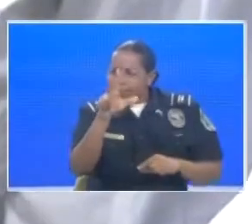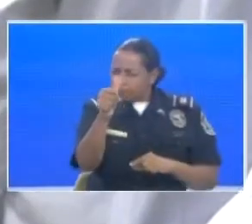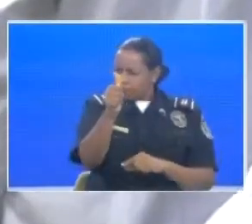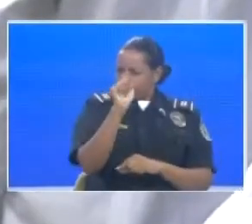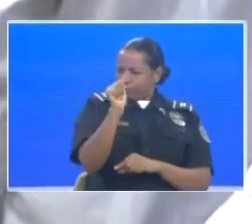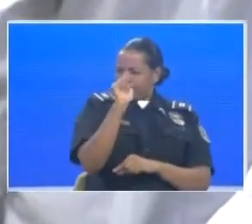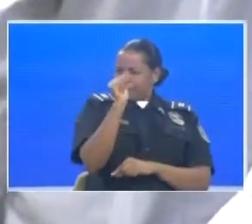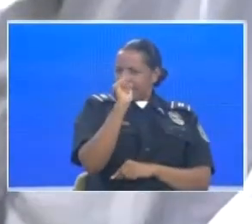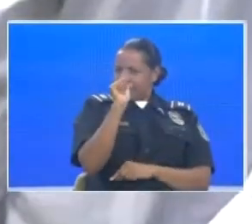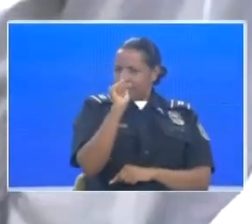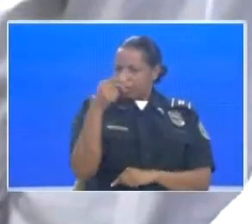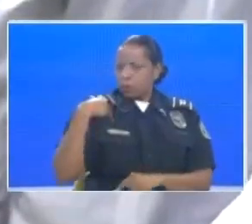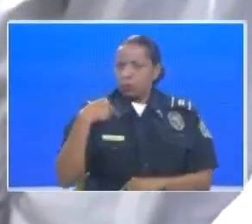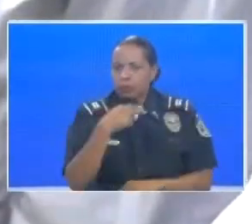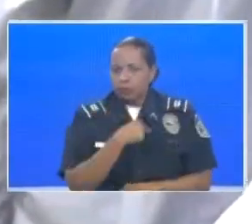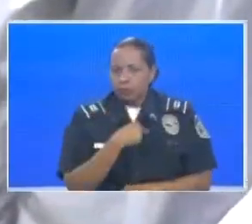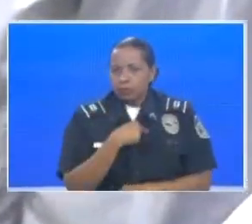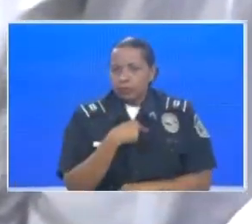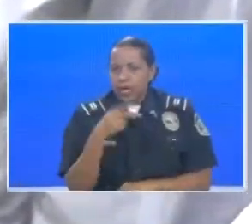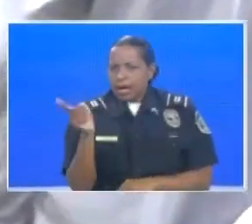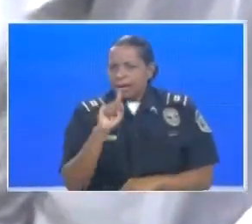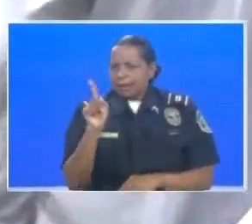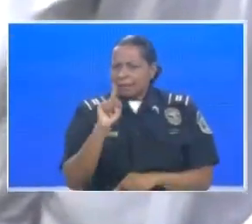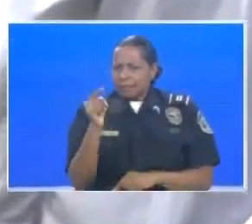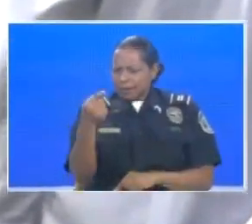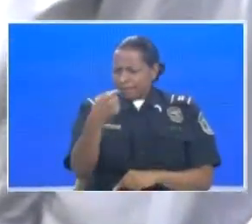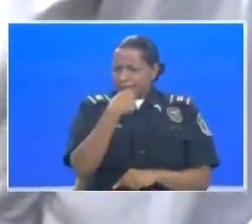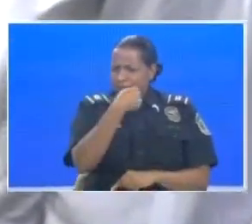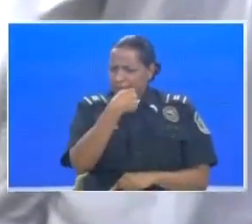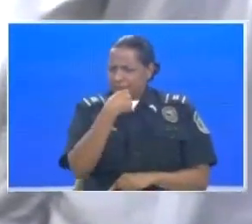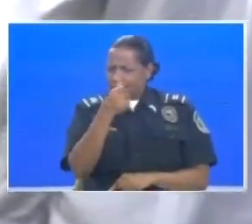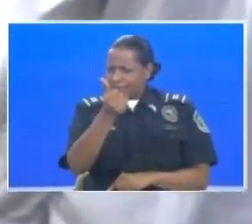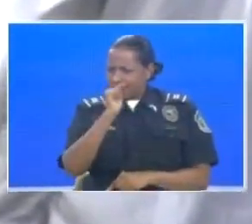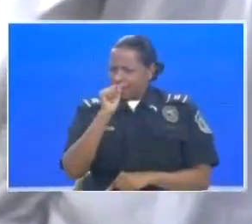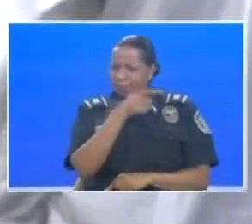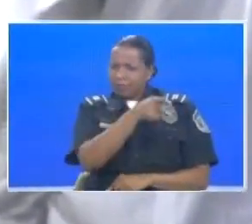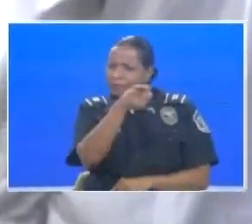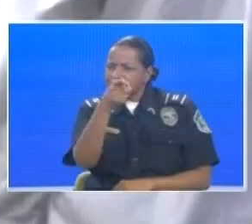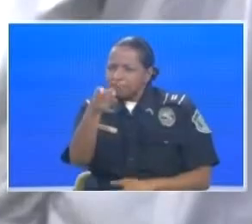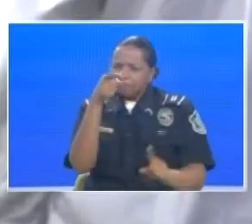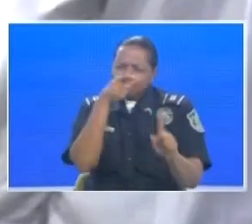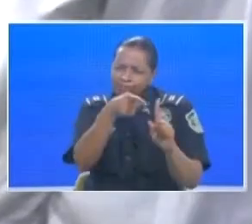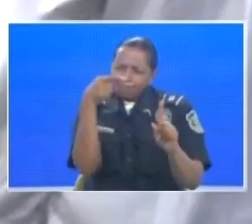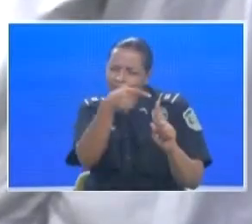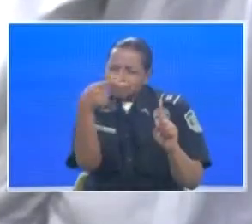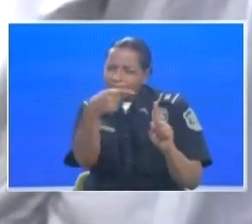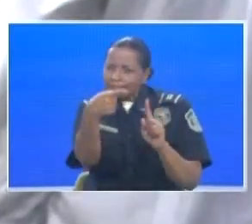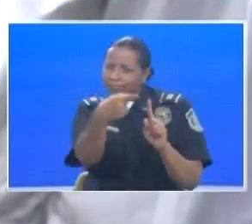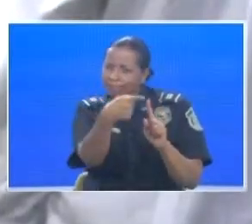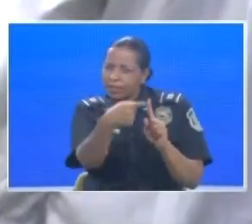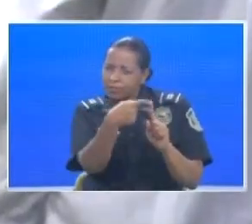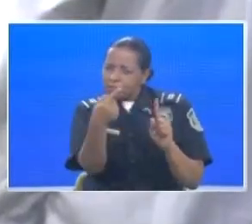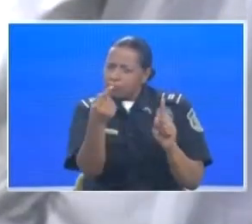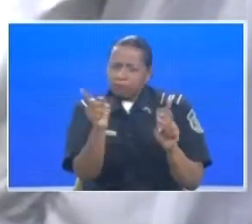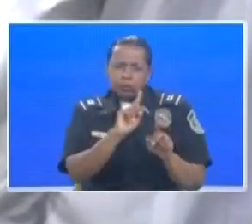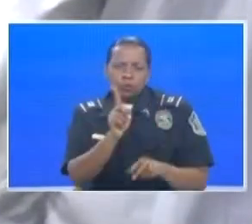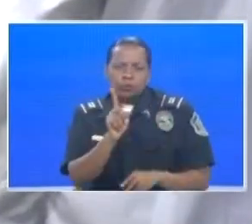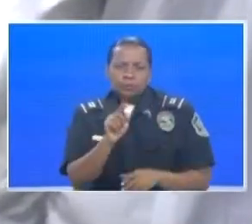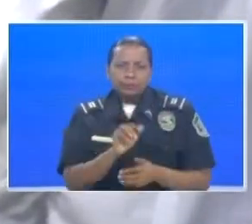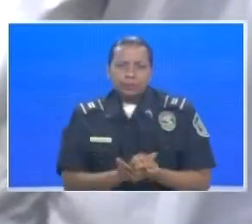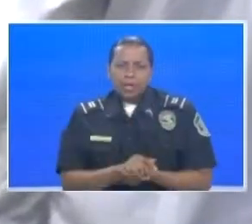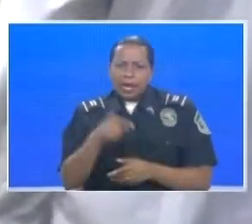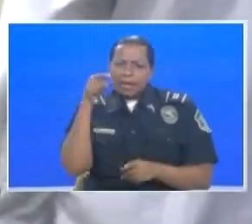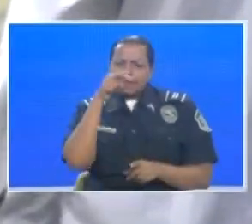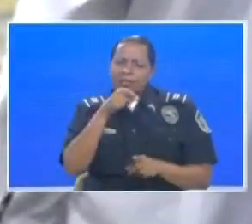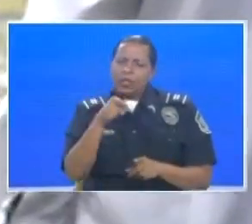ustedes. Aquí no hay margen para estar señalando. Aquí hay margen para que el puño sea uno y único, cerrado.